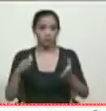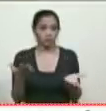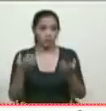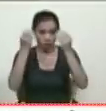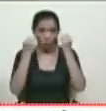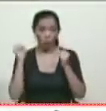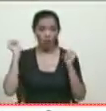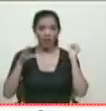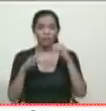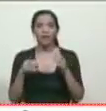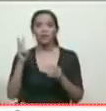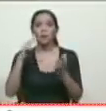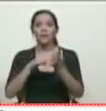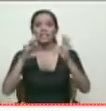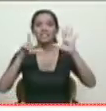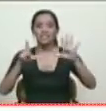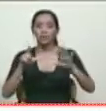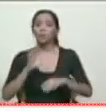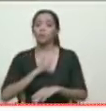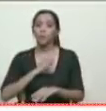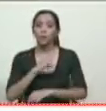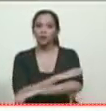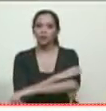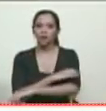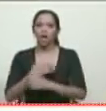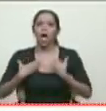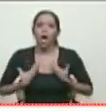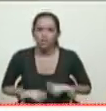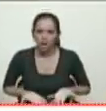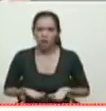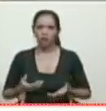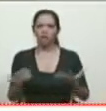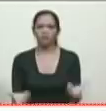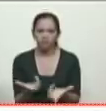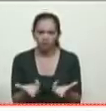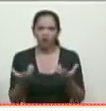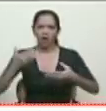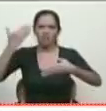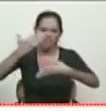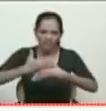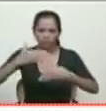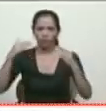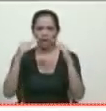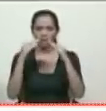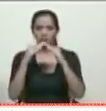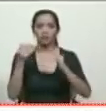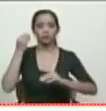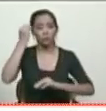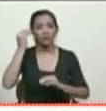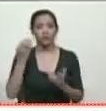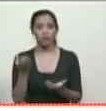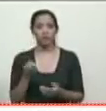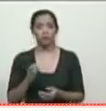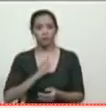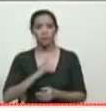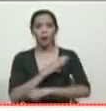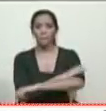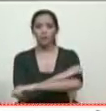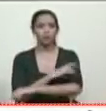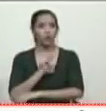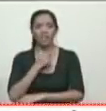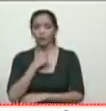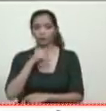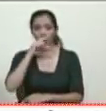del 2017 fracasó porque los propios opositores se agotaron. Le está quemando caucho, trancando sus casas. O sea, creo que aunque los opositores no les gusta a Nicolás